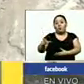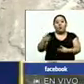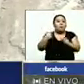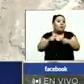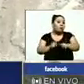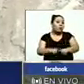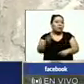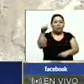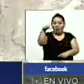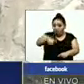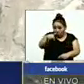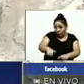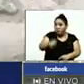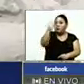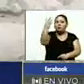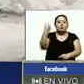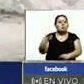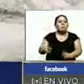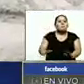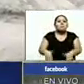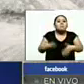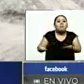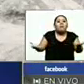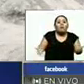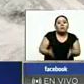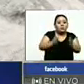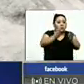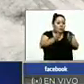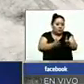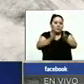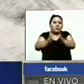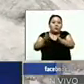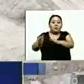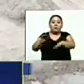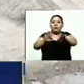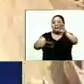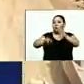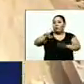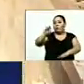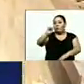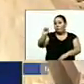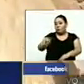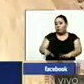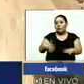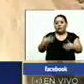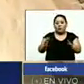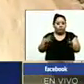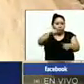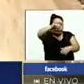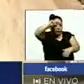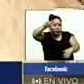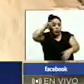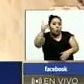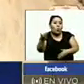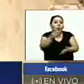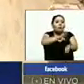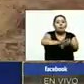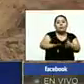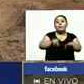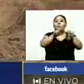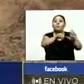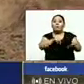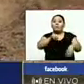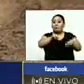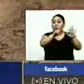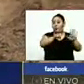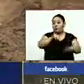Sin embargo, a la fecha únicamente lleva el avance del 18%. La mega obra tiene un costo de 61 millones de